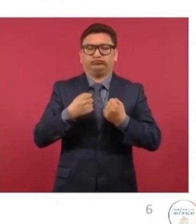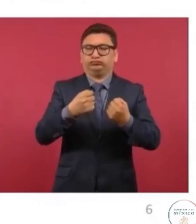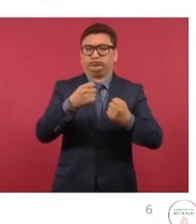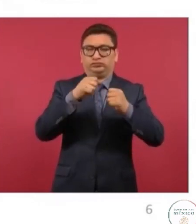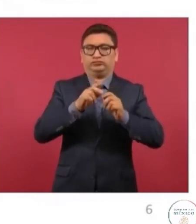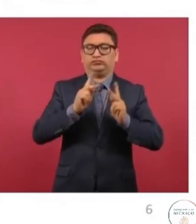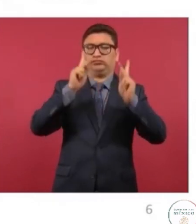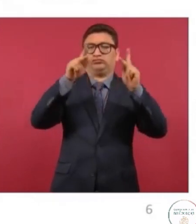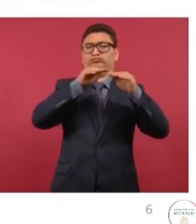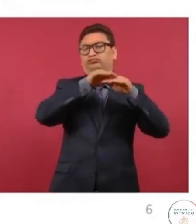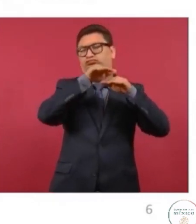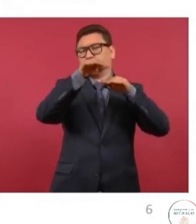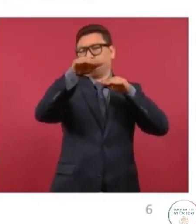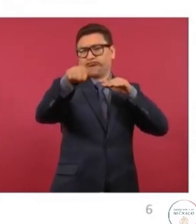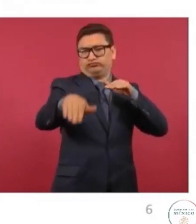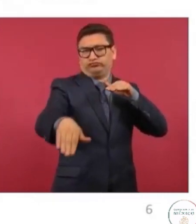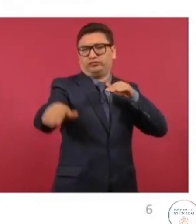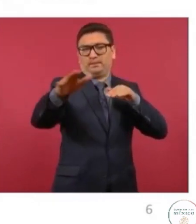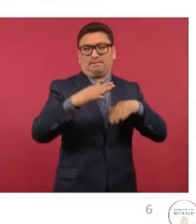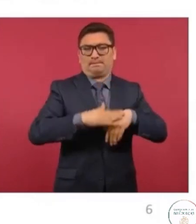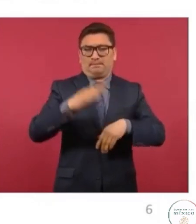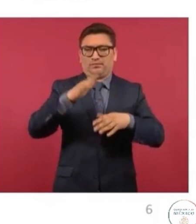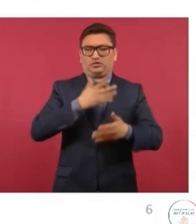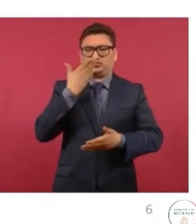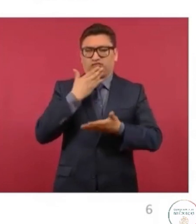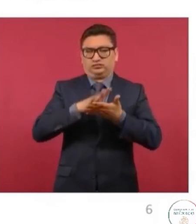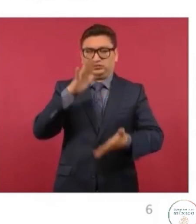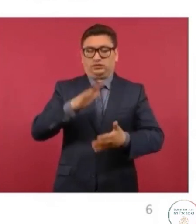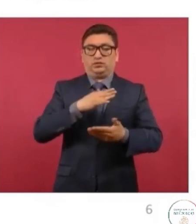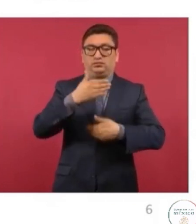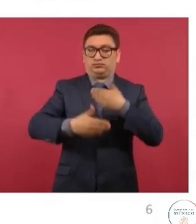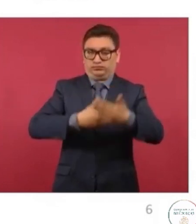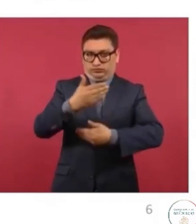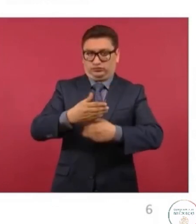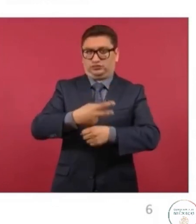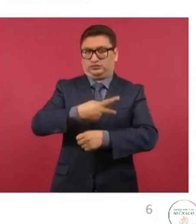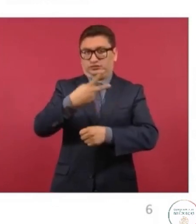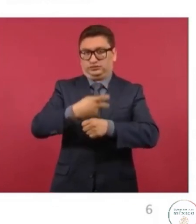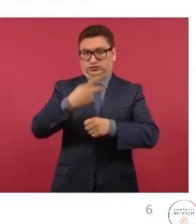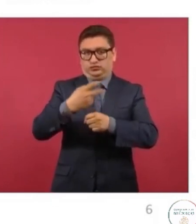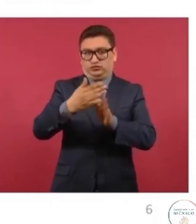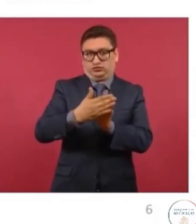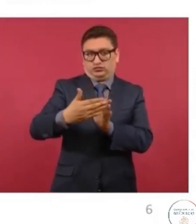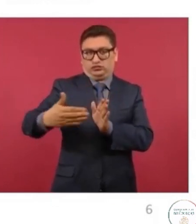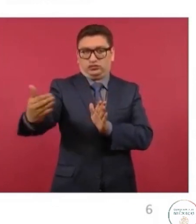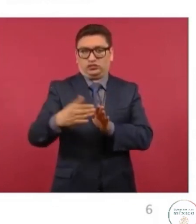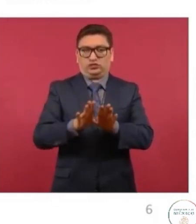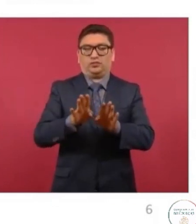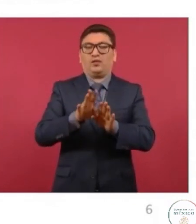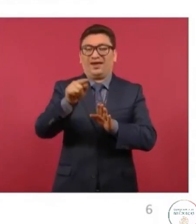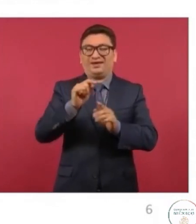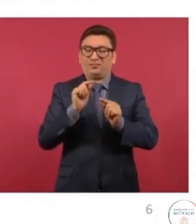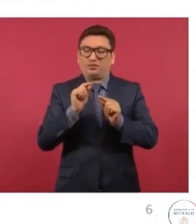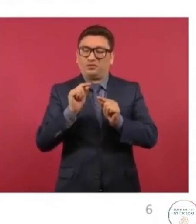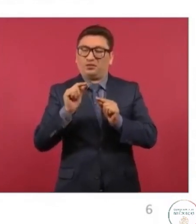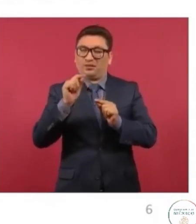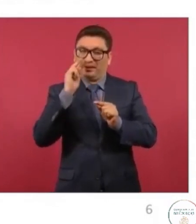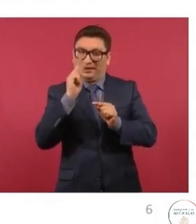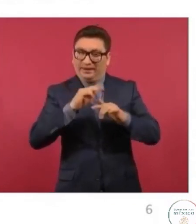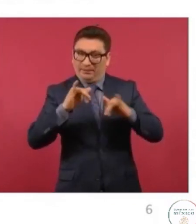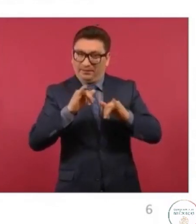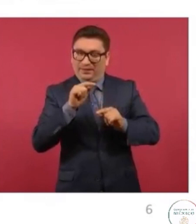elevada, la gran mayoría es una vía elevada, y está en proceso la segunda etapa, que es la línea puntuada para conectar a